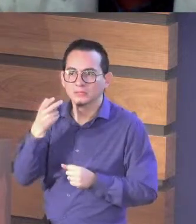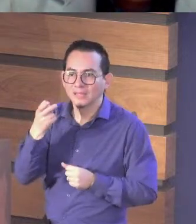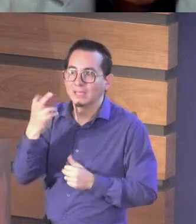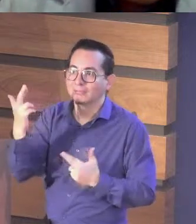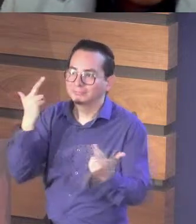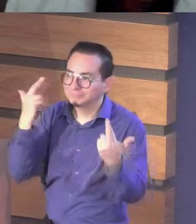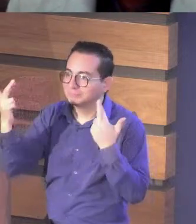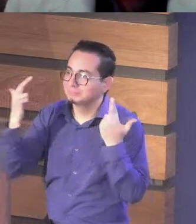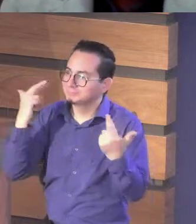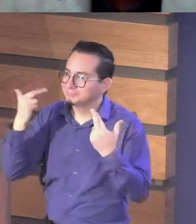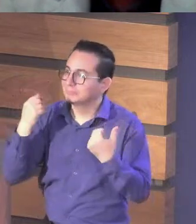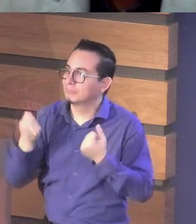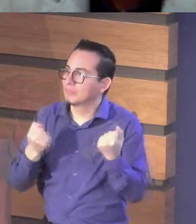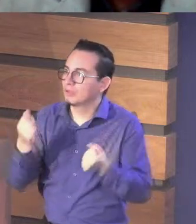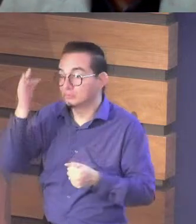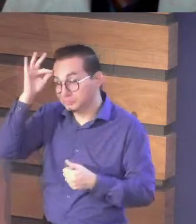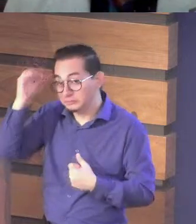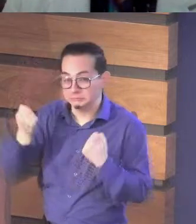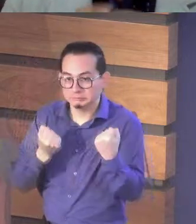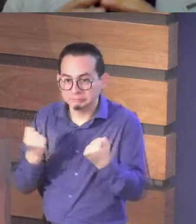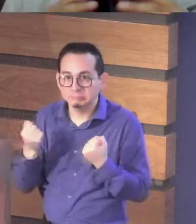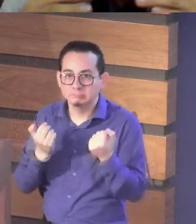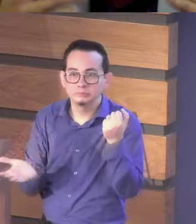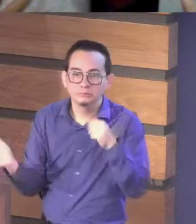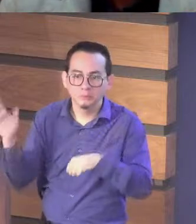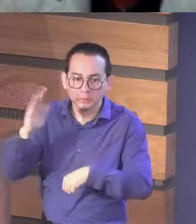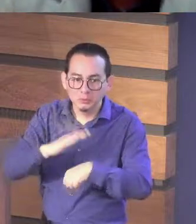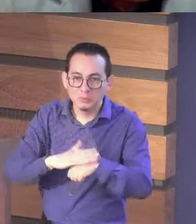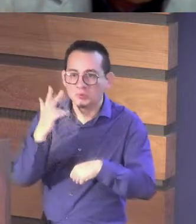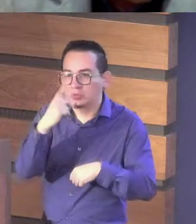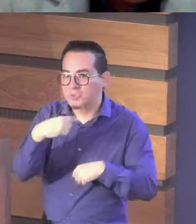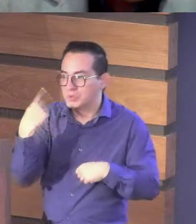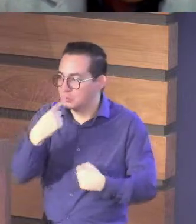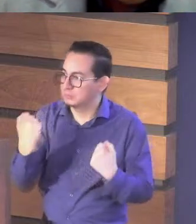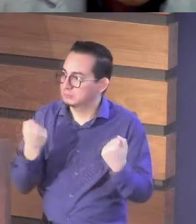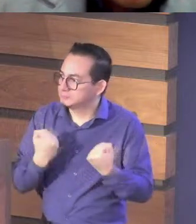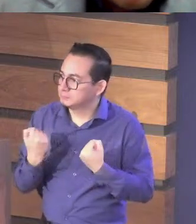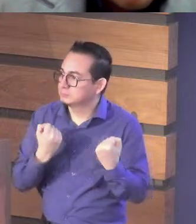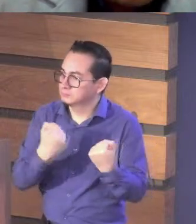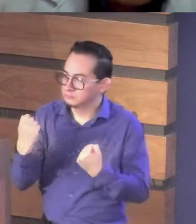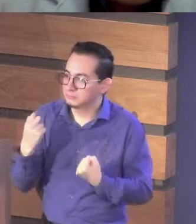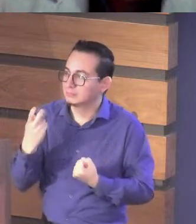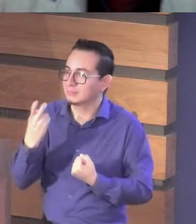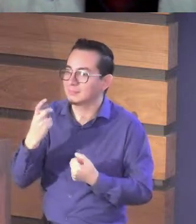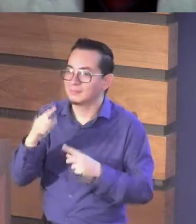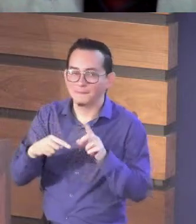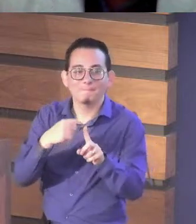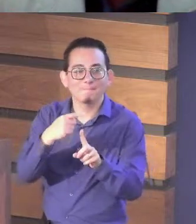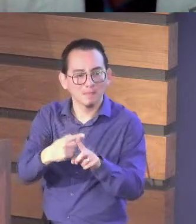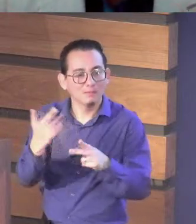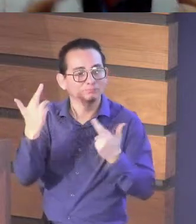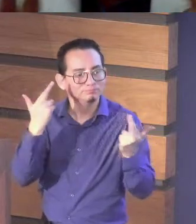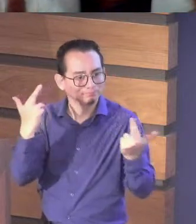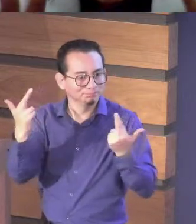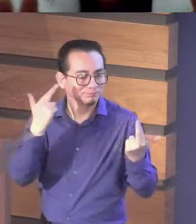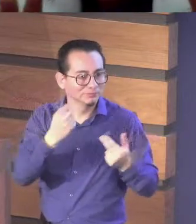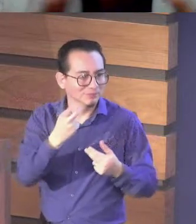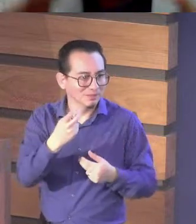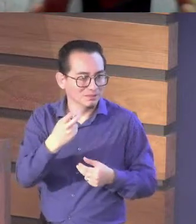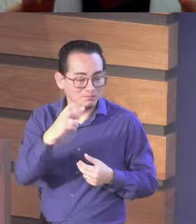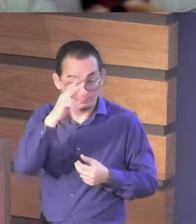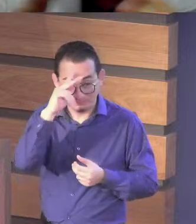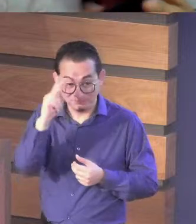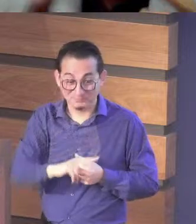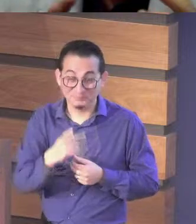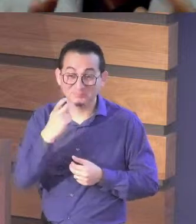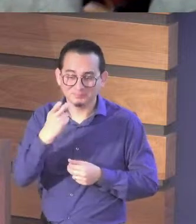estar más expuestos al ruido que generan estos buses. ¿Sí? Aunque pareciera, como le digo